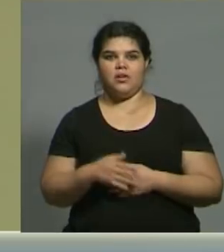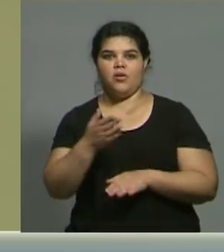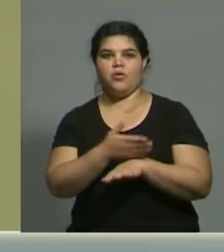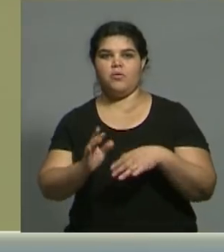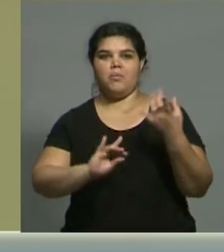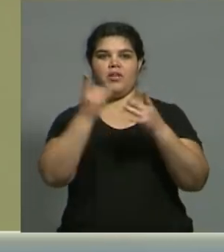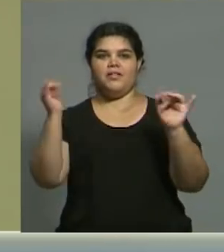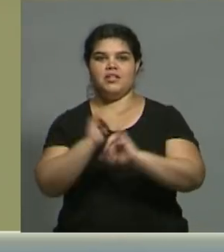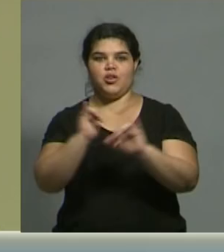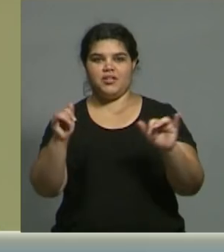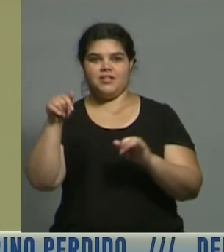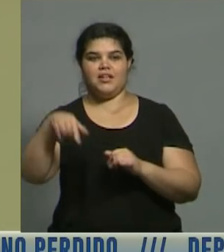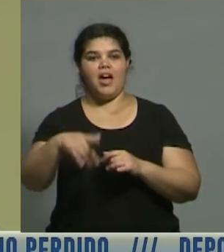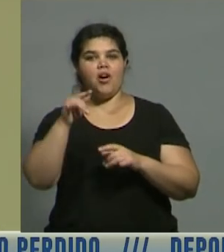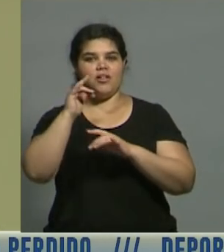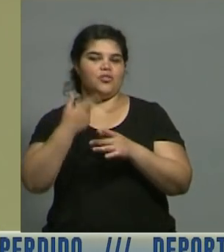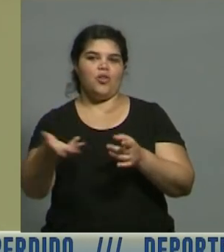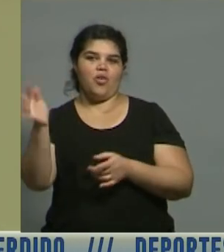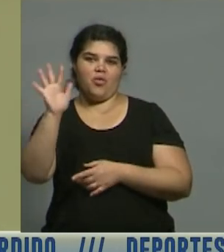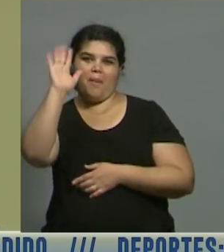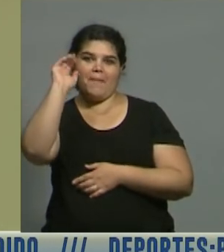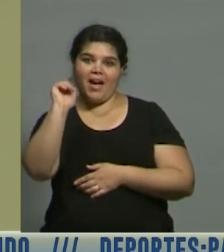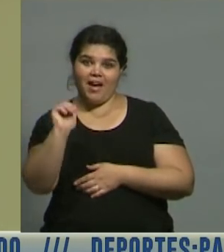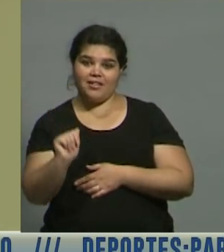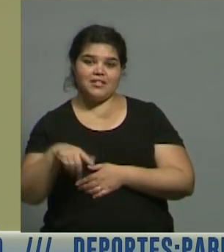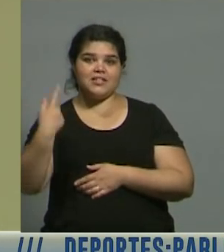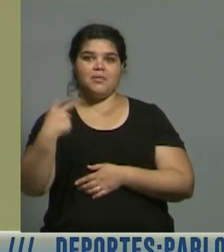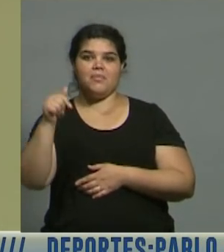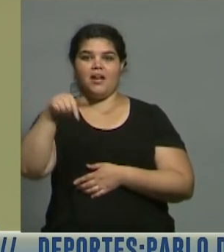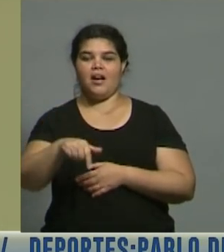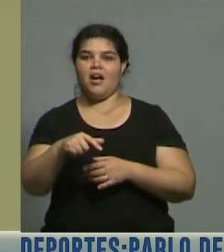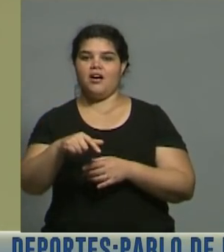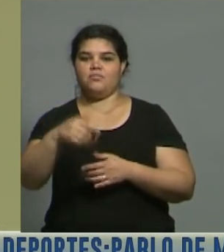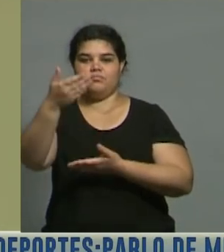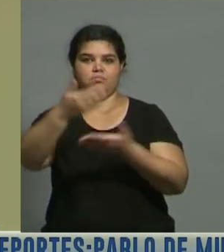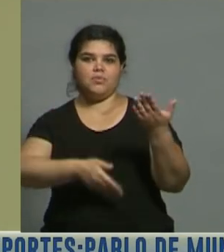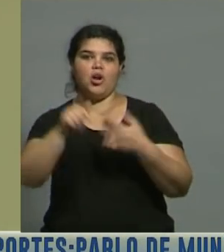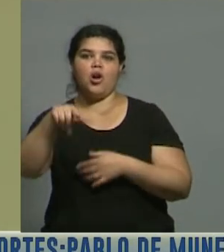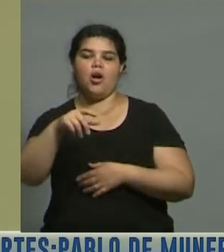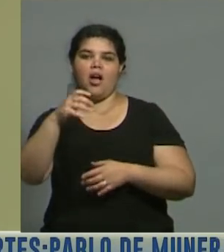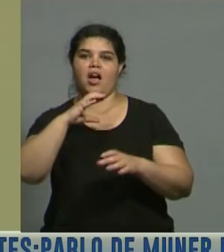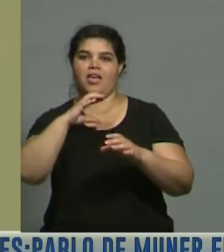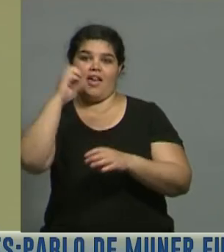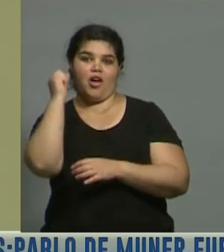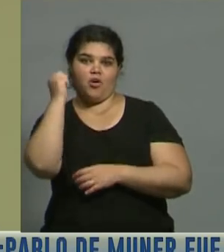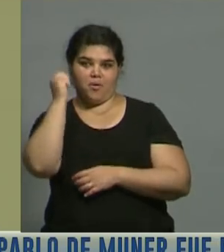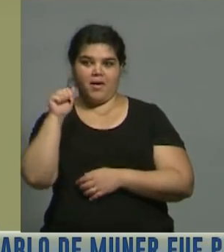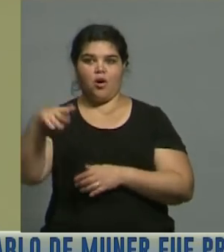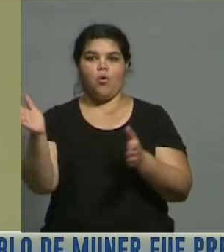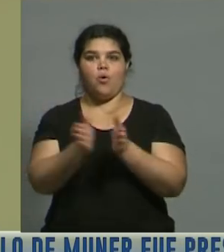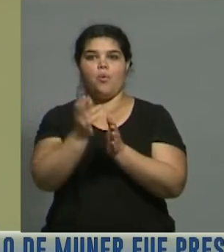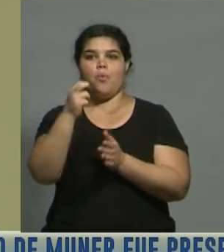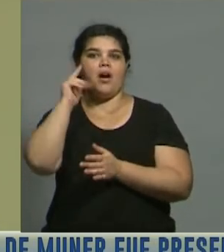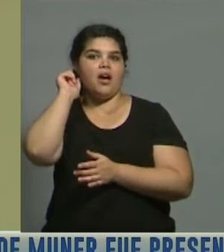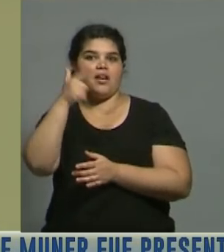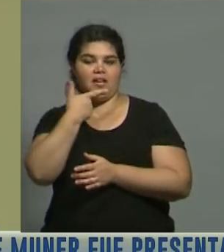Continuamos en Universidad Noticias y como todos los días martes tenemos nuestra columna de economía junto a José Vargas, economista de Valuecom.